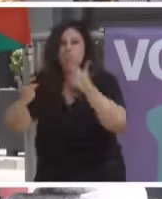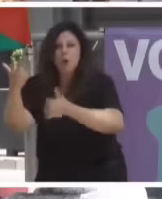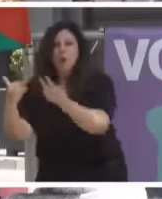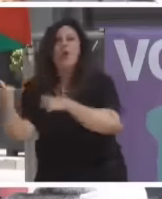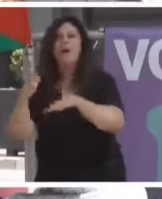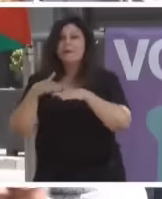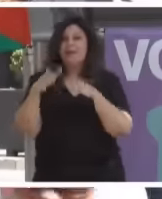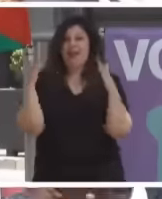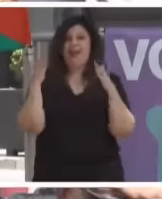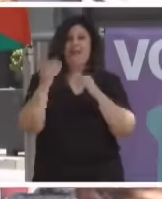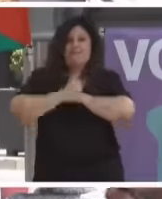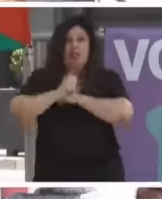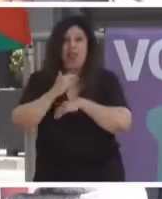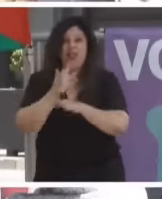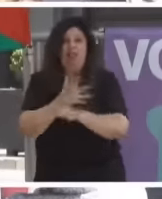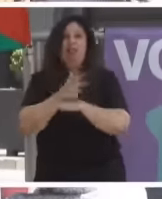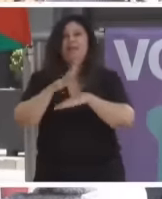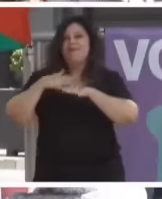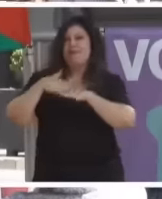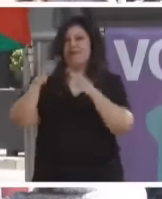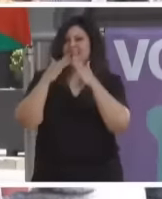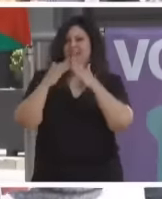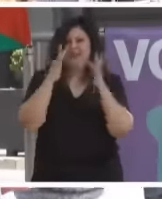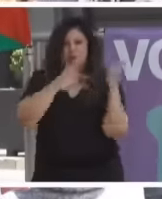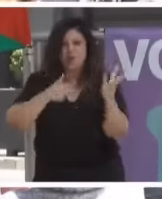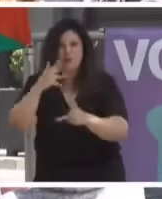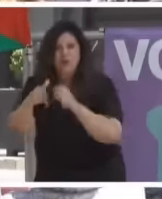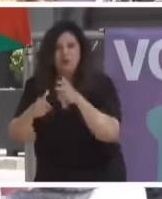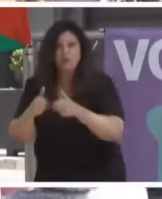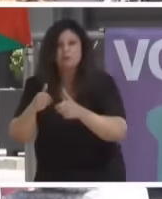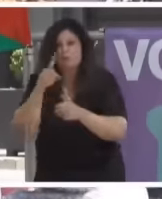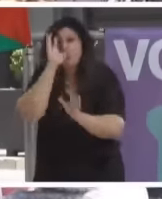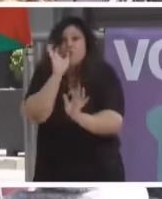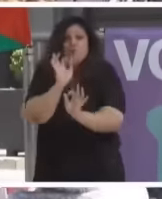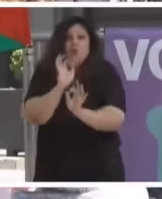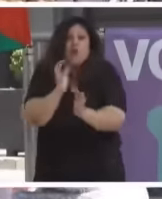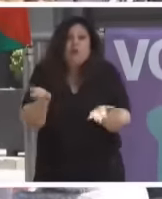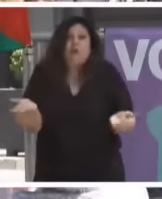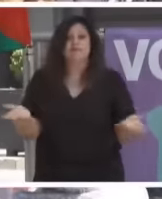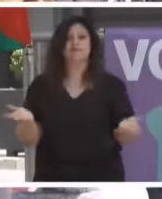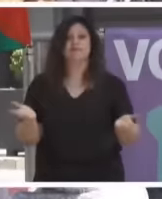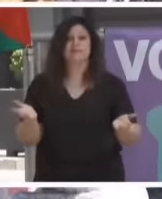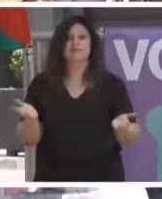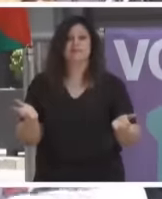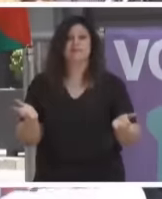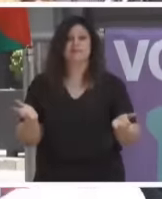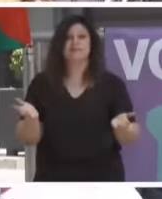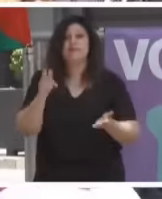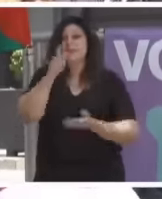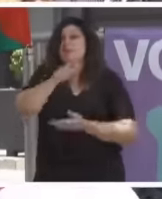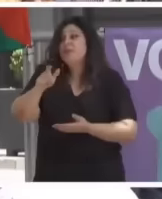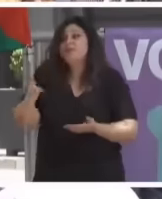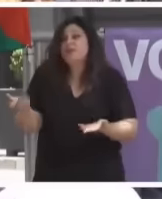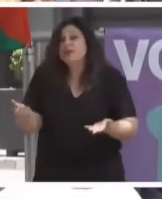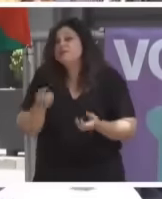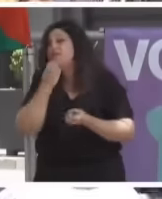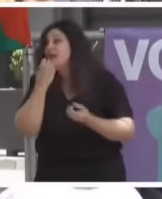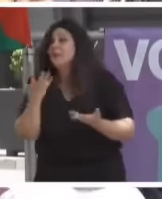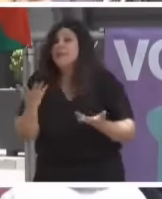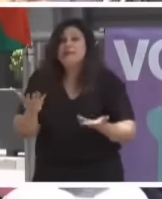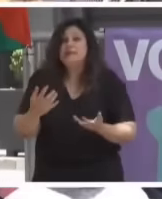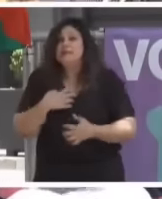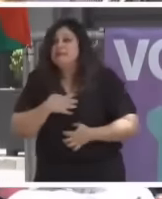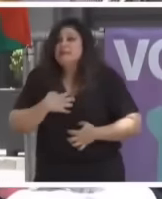para violar y todas esas cuestiones, es lógico que haya gente que, bueno, que tenga